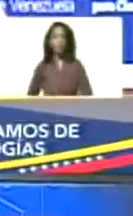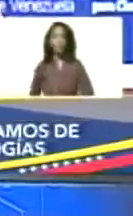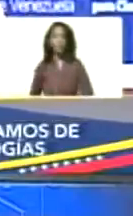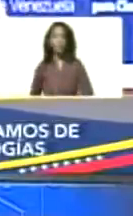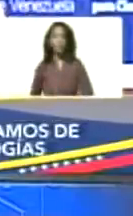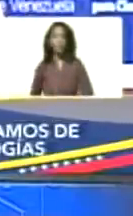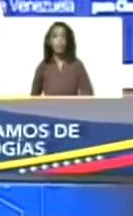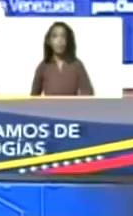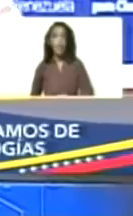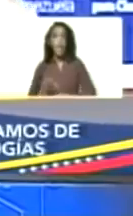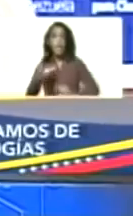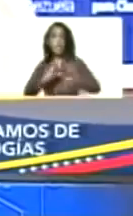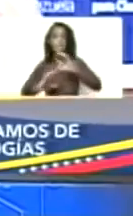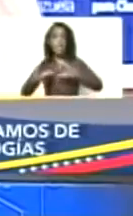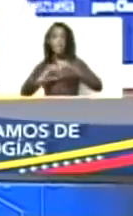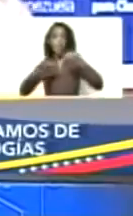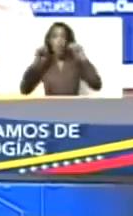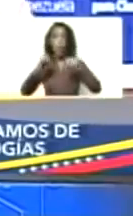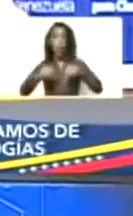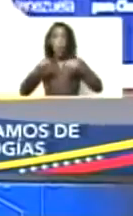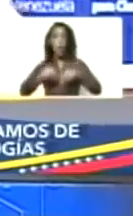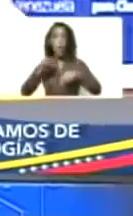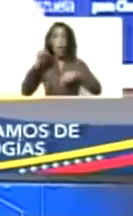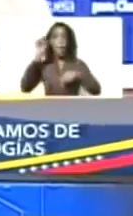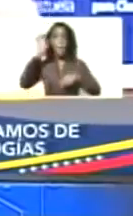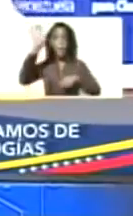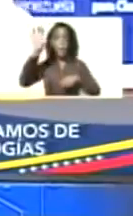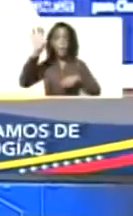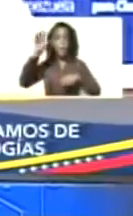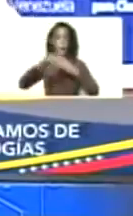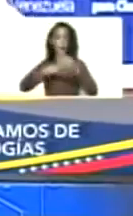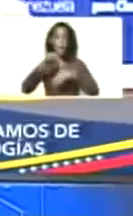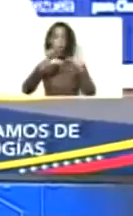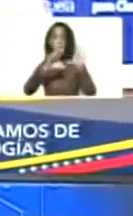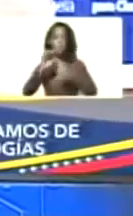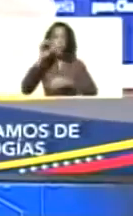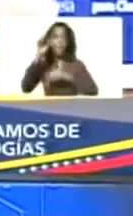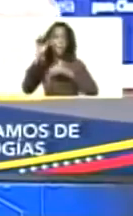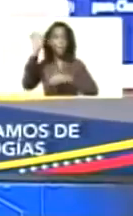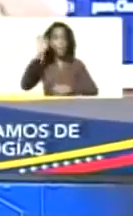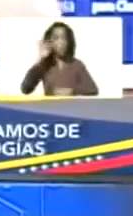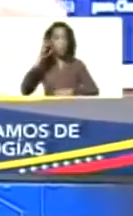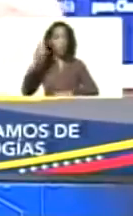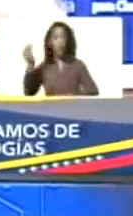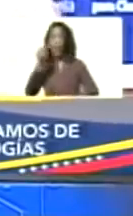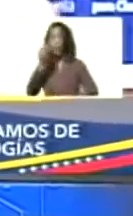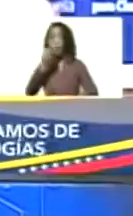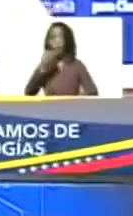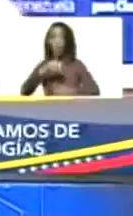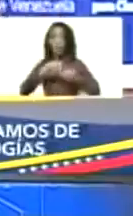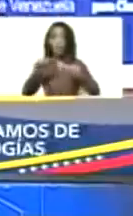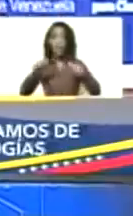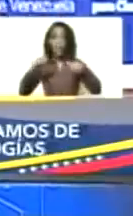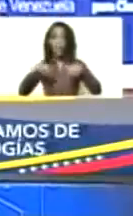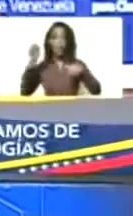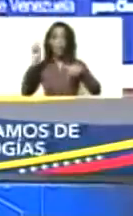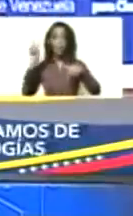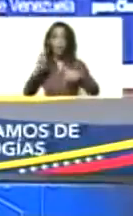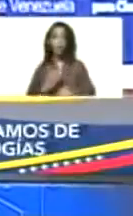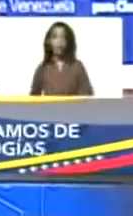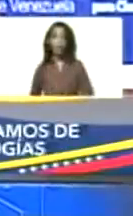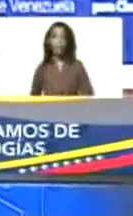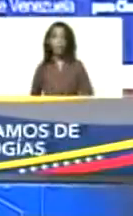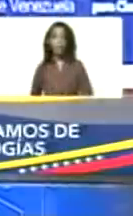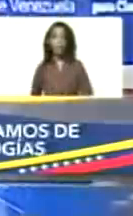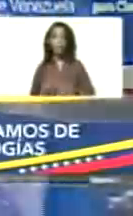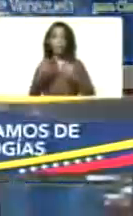y científicos, hoy ese país produce el 80% de los alimentos en tierra venezolana